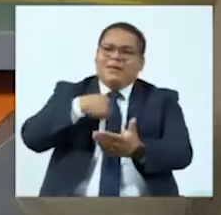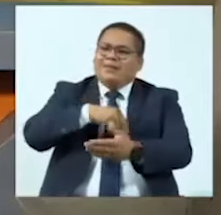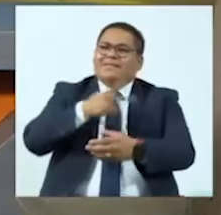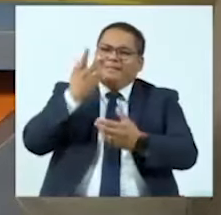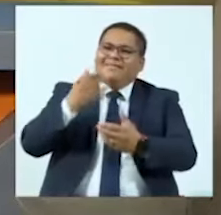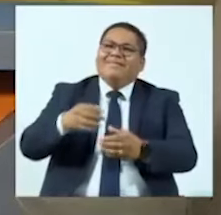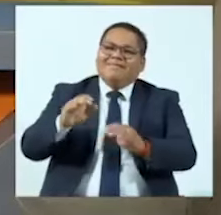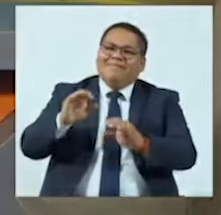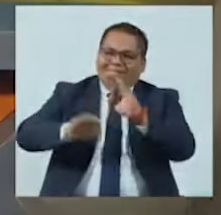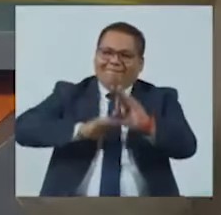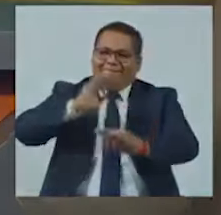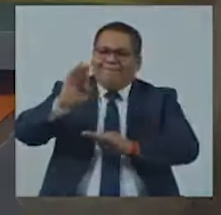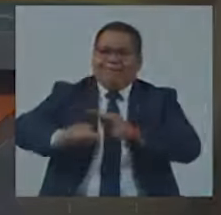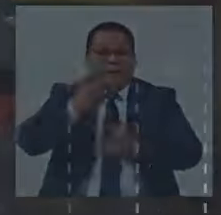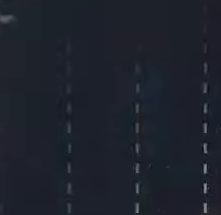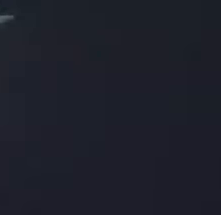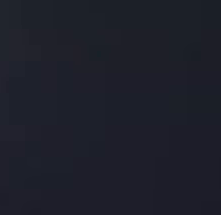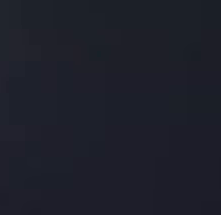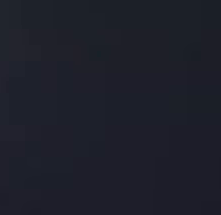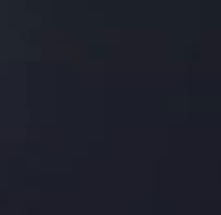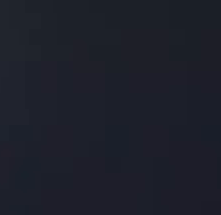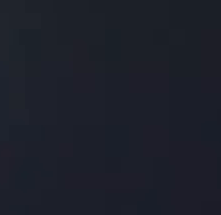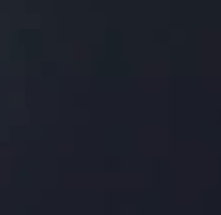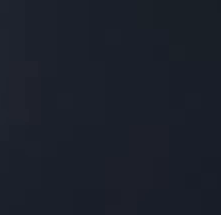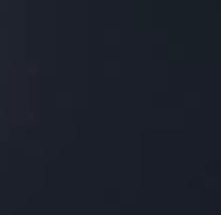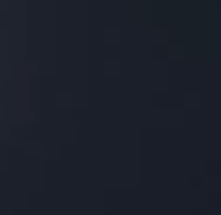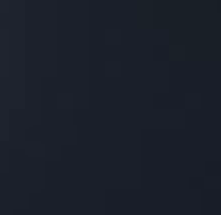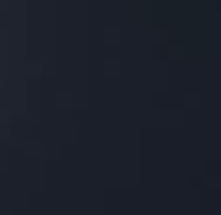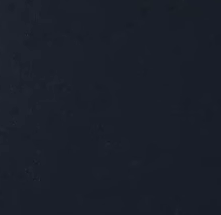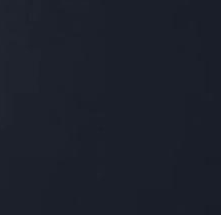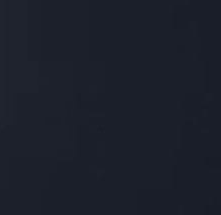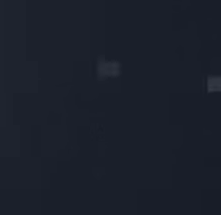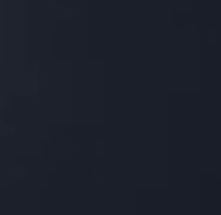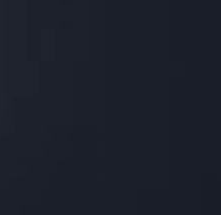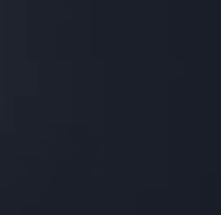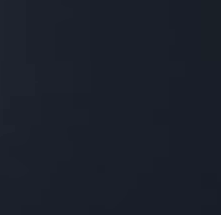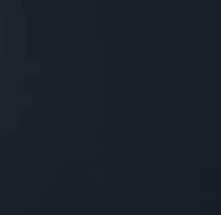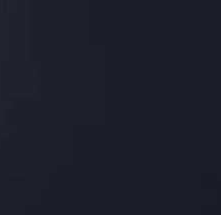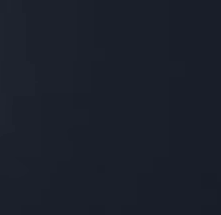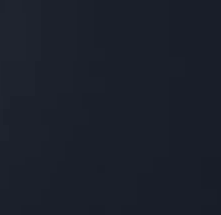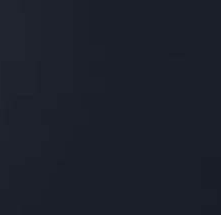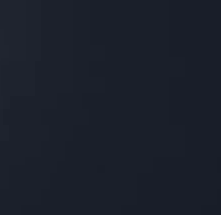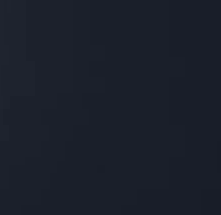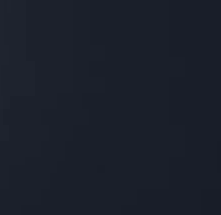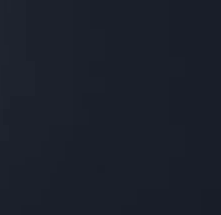Muchas gracias Que esté muy bien y